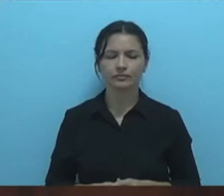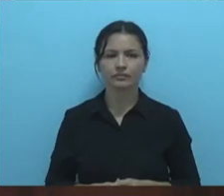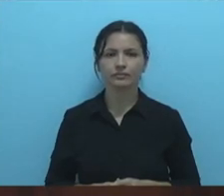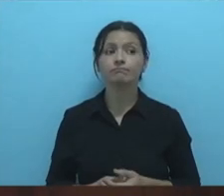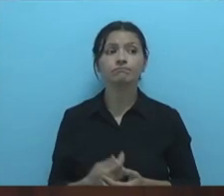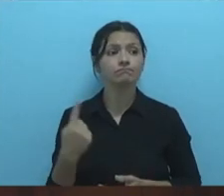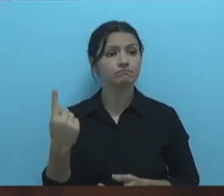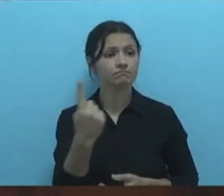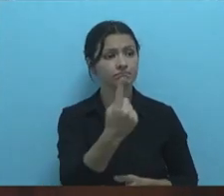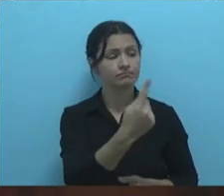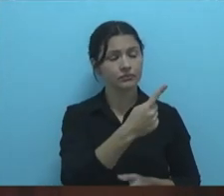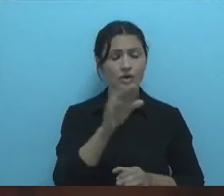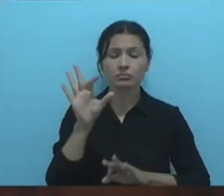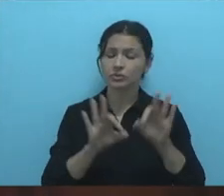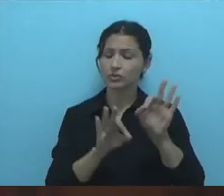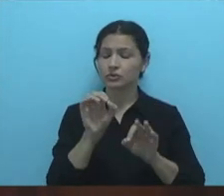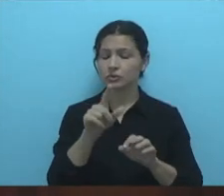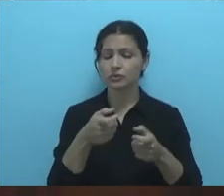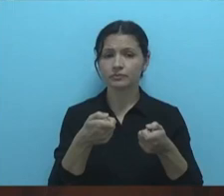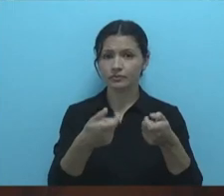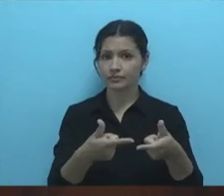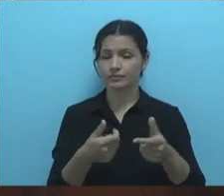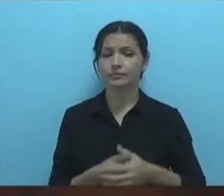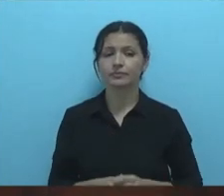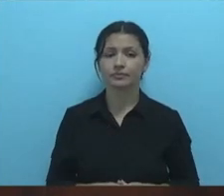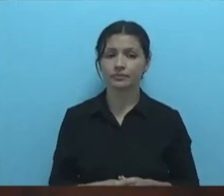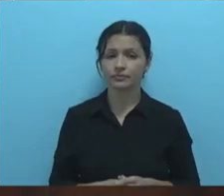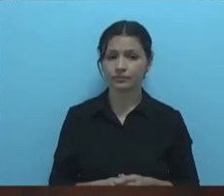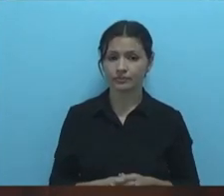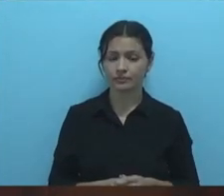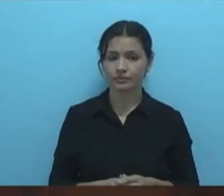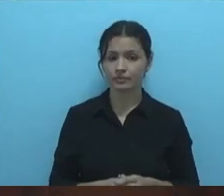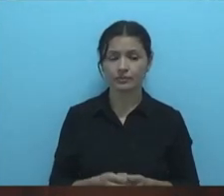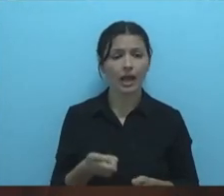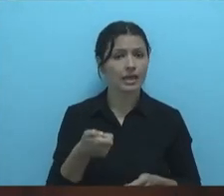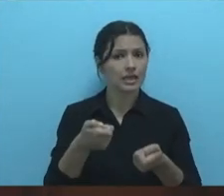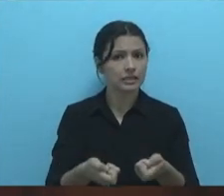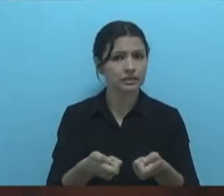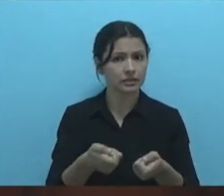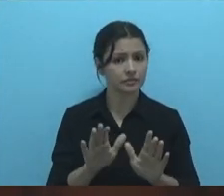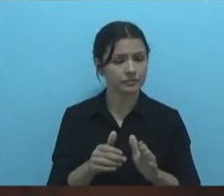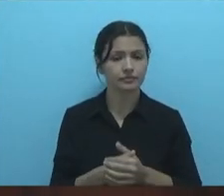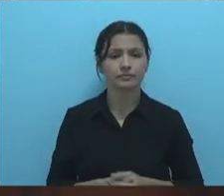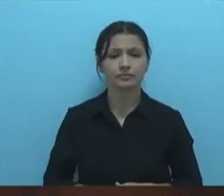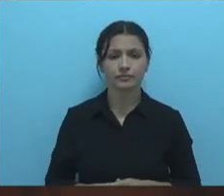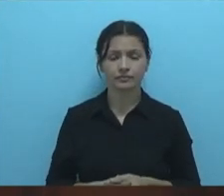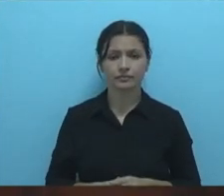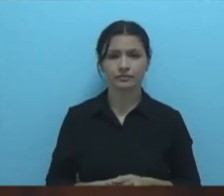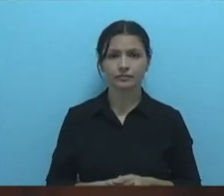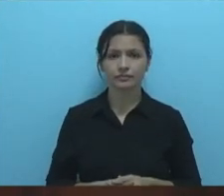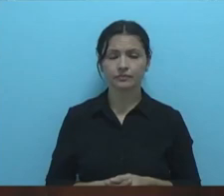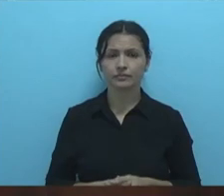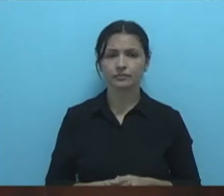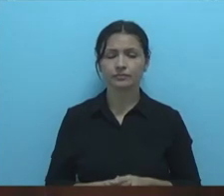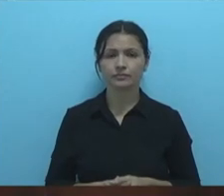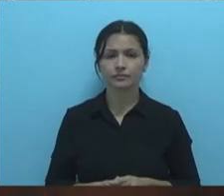la palabra para que hagan los ingresos de los proyectos que no van a ser tratados sobre tablas hoy diputada Natalia armas belavi